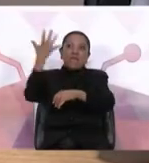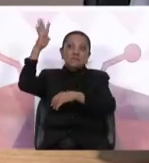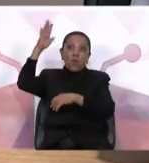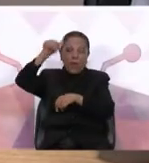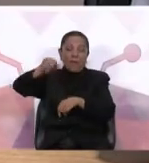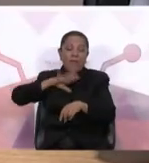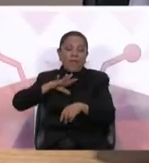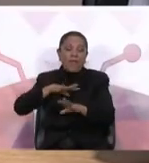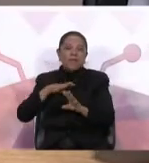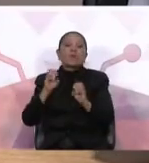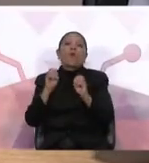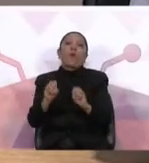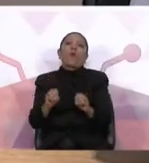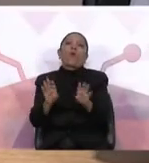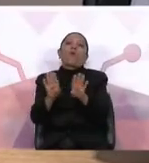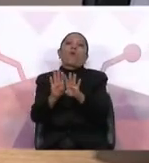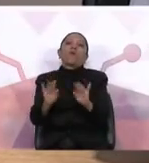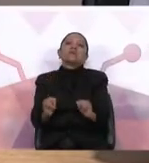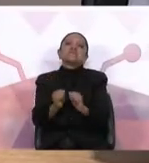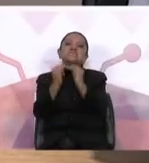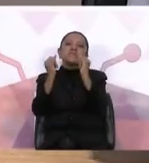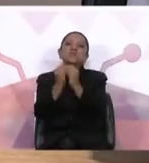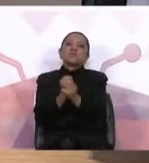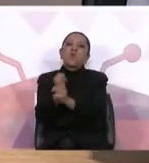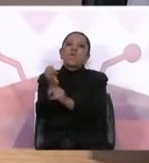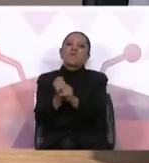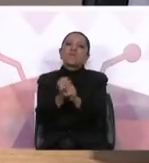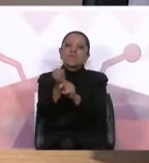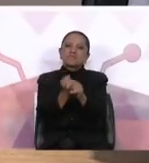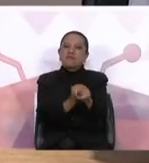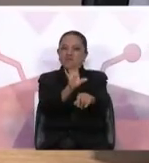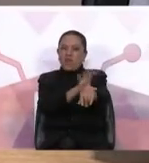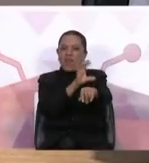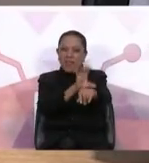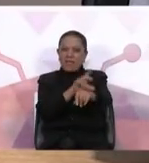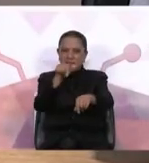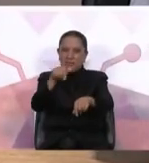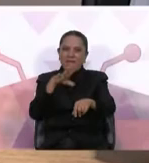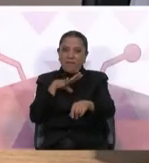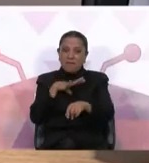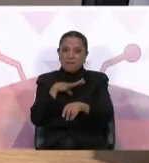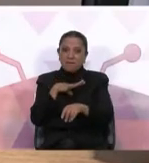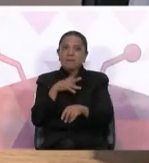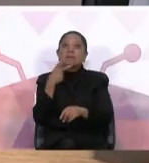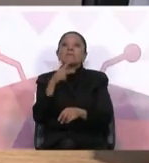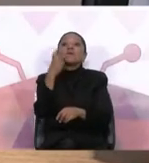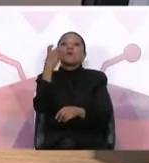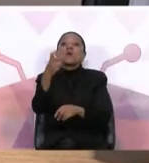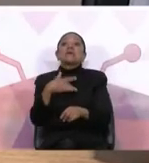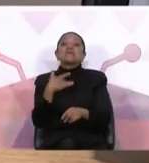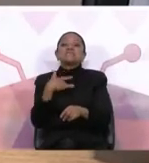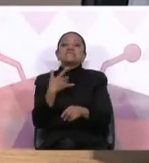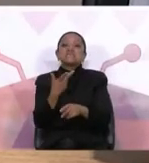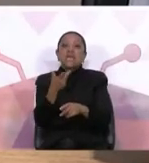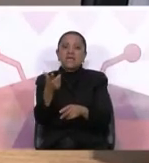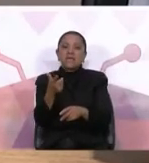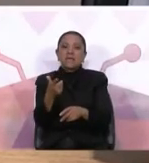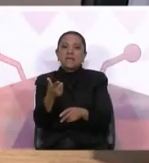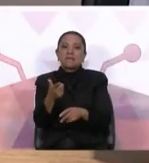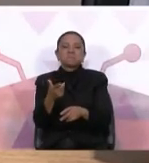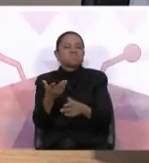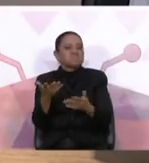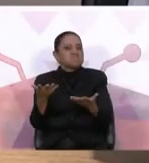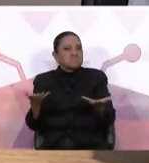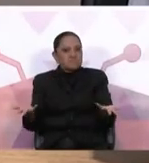el instituto de investigaciones eléctricas en ese sentido por supuesto que cuando